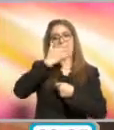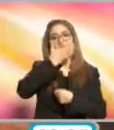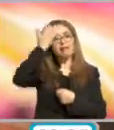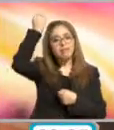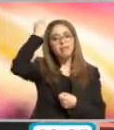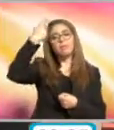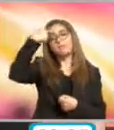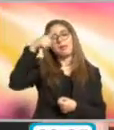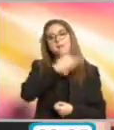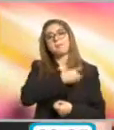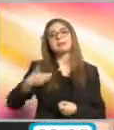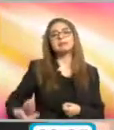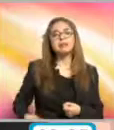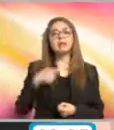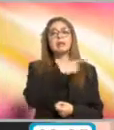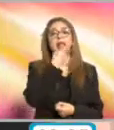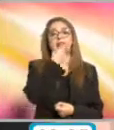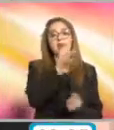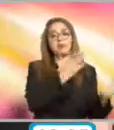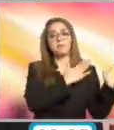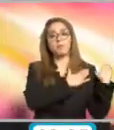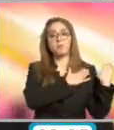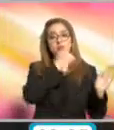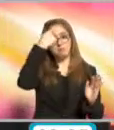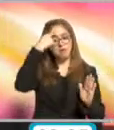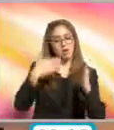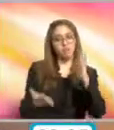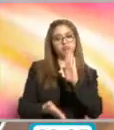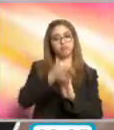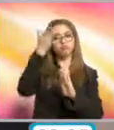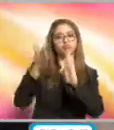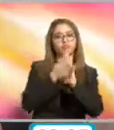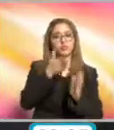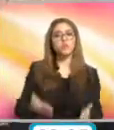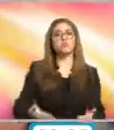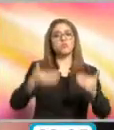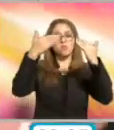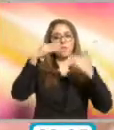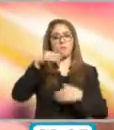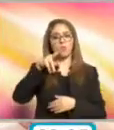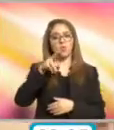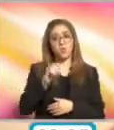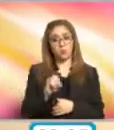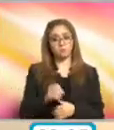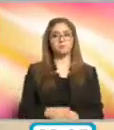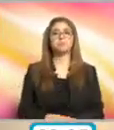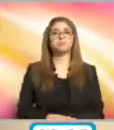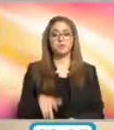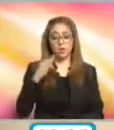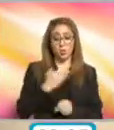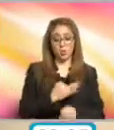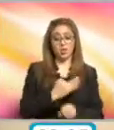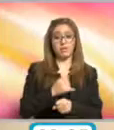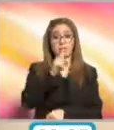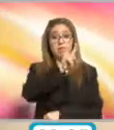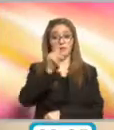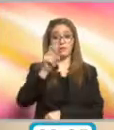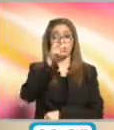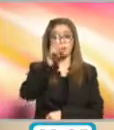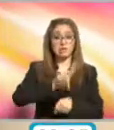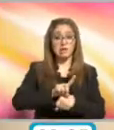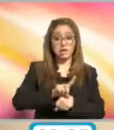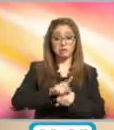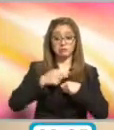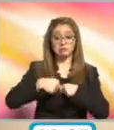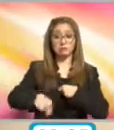Unidos. Y es utópico, absolutamente. Sí, vamos para los 100 días de gobierno y pues no hay muro. Y como bien dices, no sabemos de qué lado va a